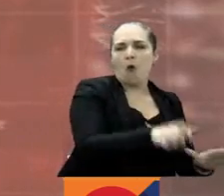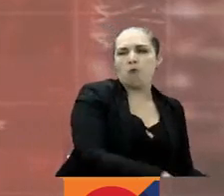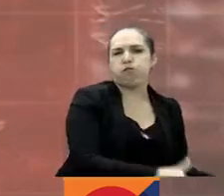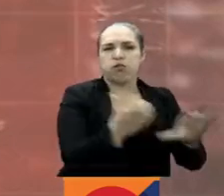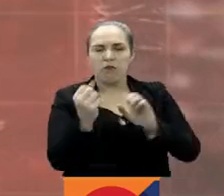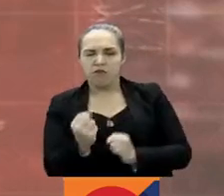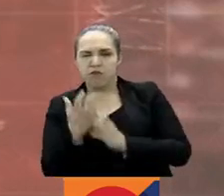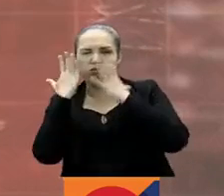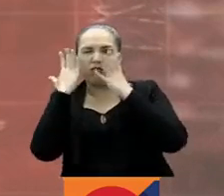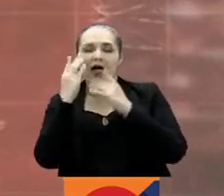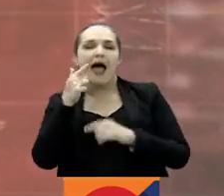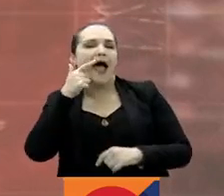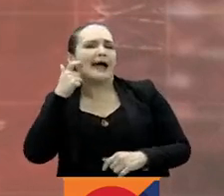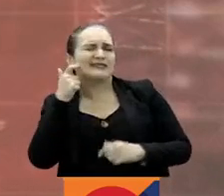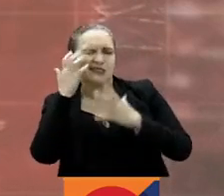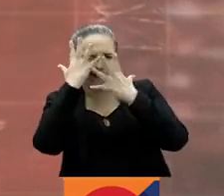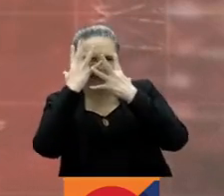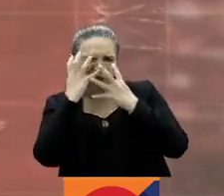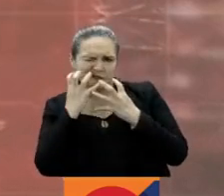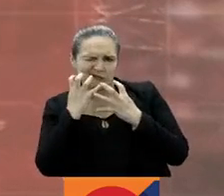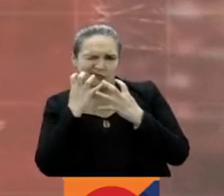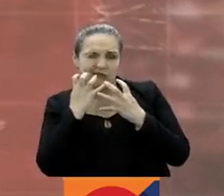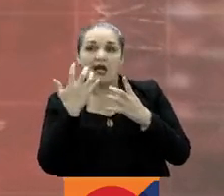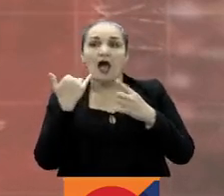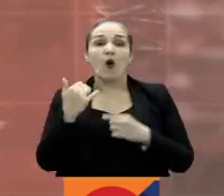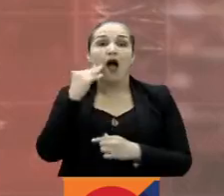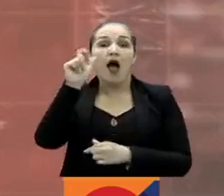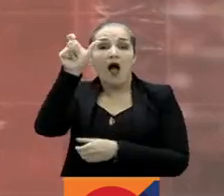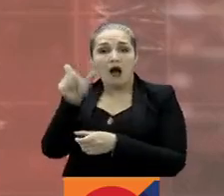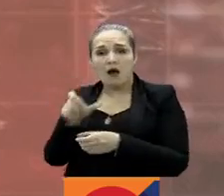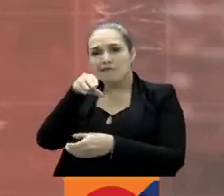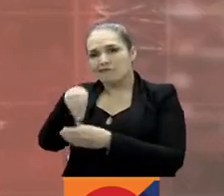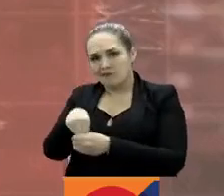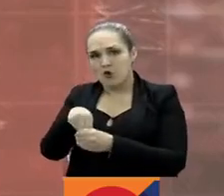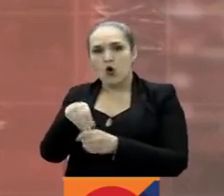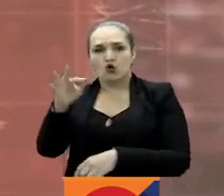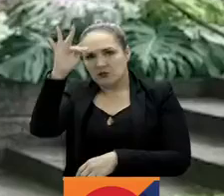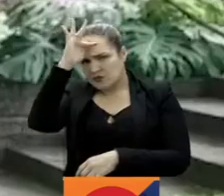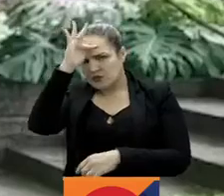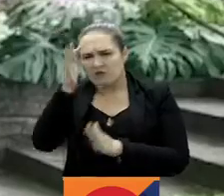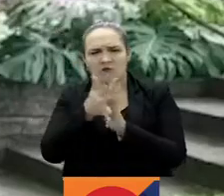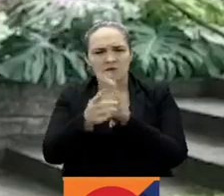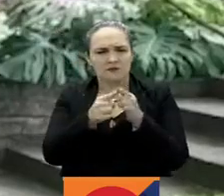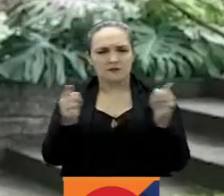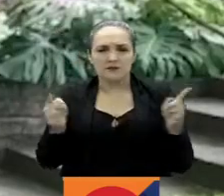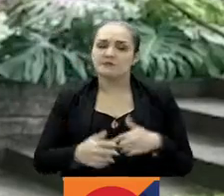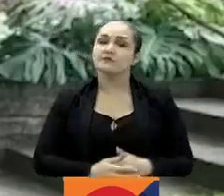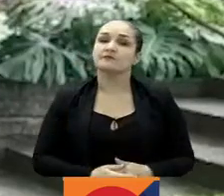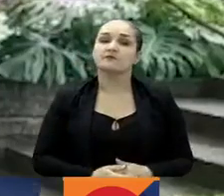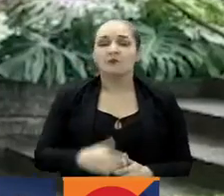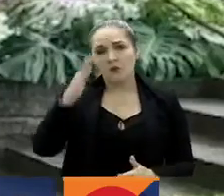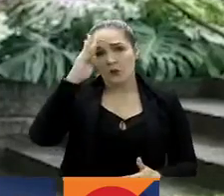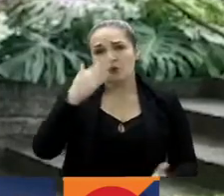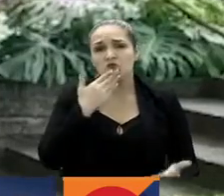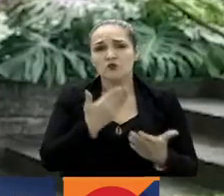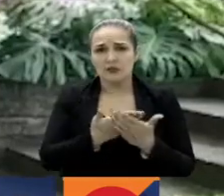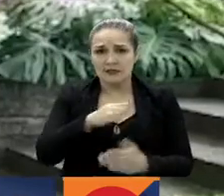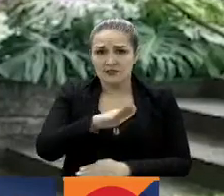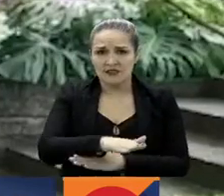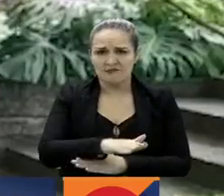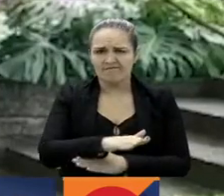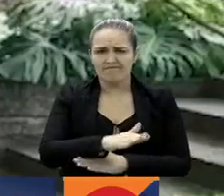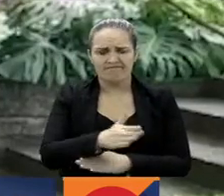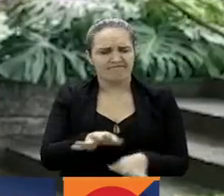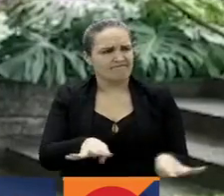la capital quindiana. El informe es de Paula Rodríguez, periodista de la Radio Nacional de Colombia. Muy buenas tardes. Rechazo